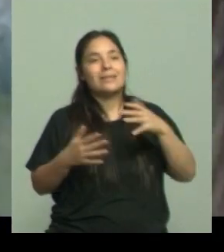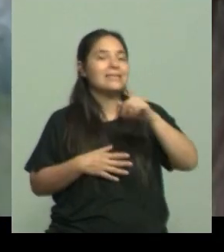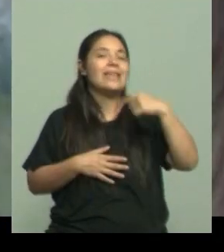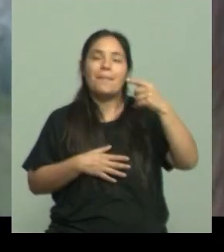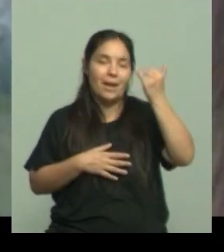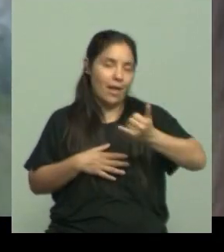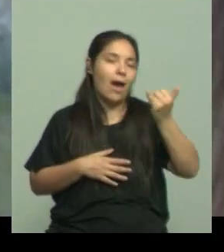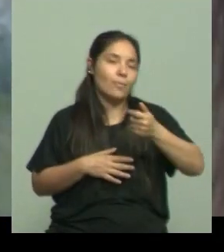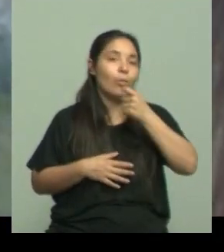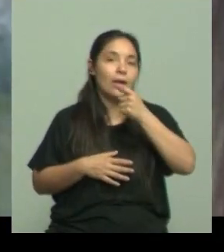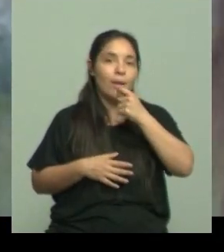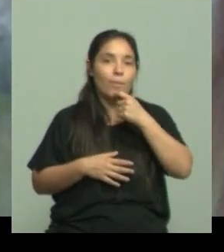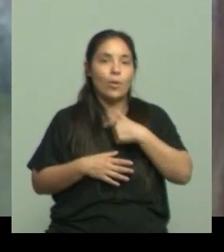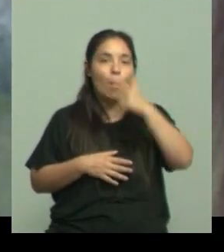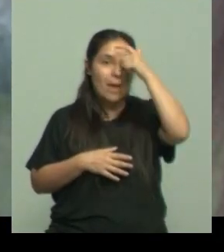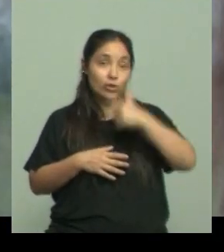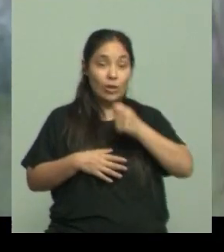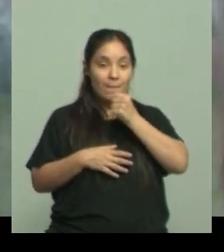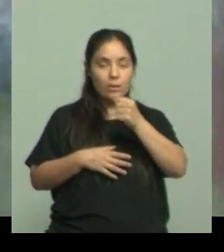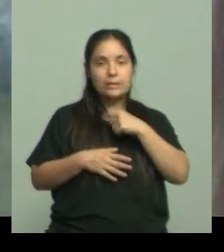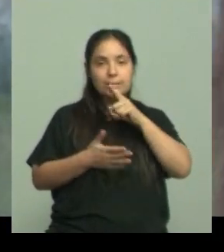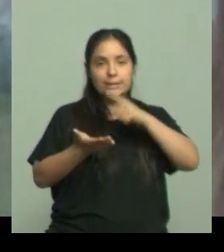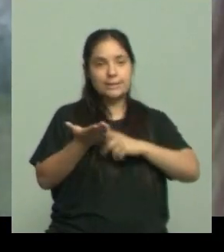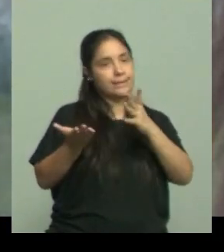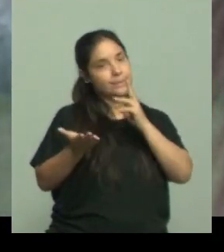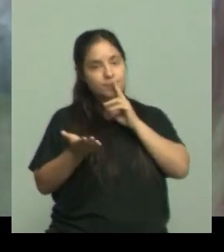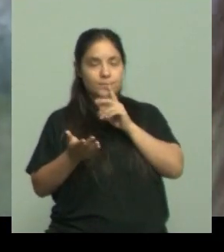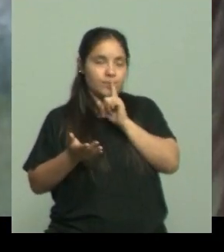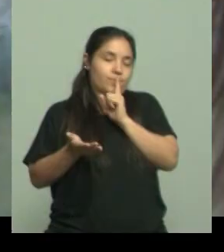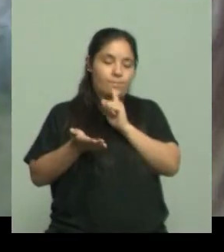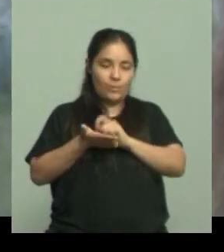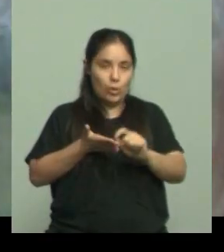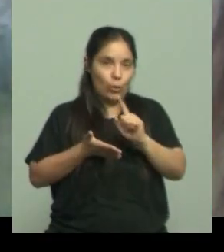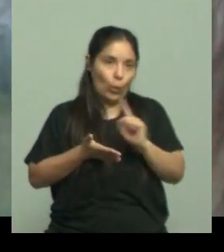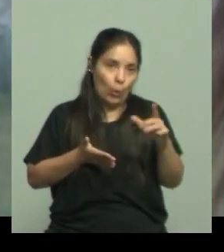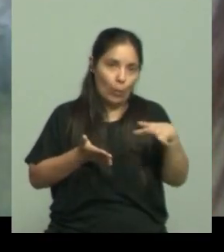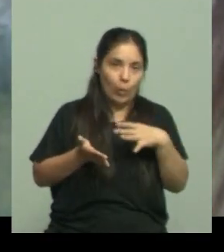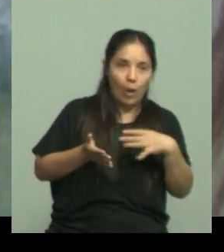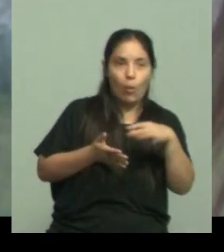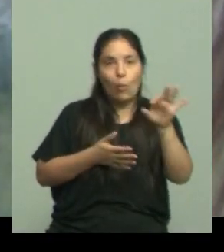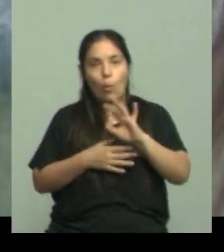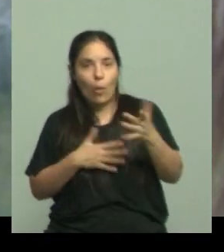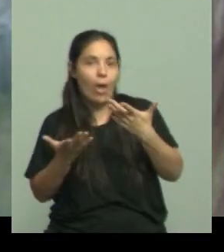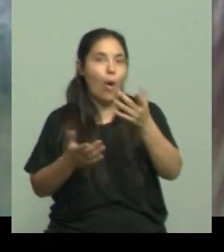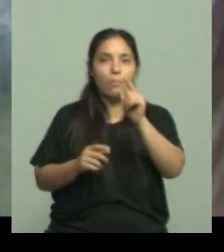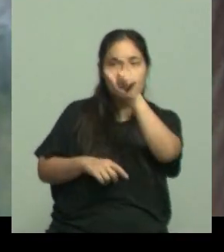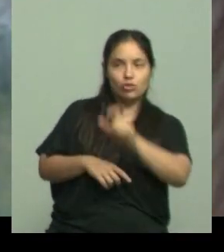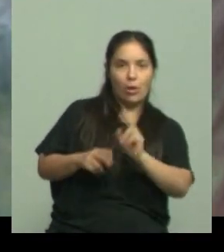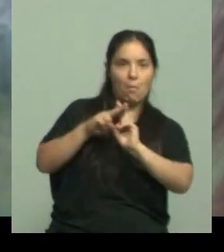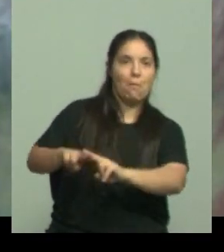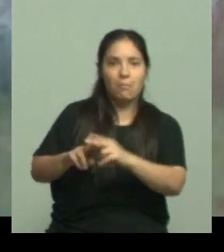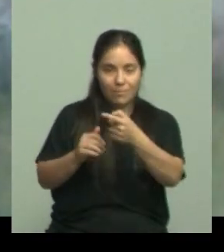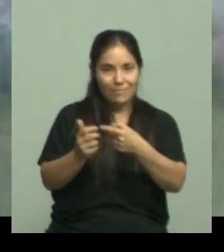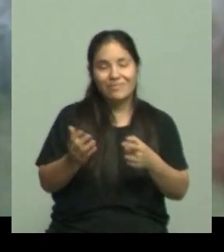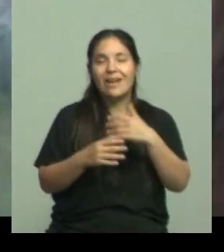autocensura, pero también siempre hay algo de independencia y autonomía. Creo que depende mucho del medio de comunicación en el que